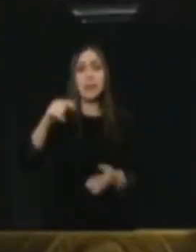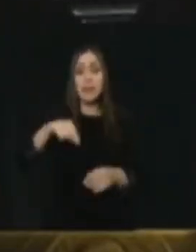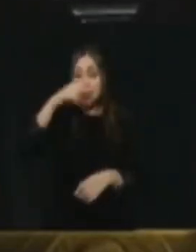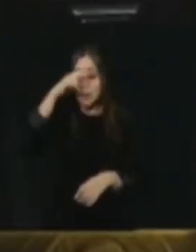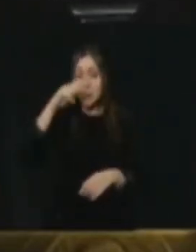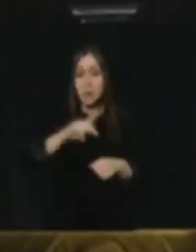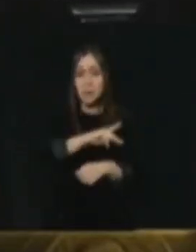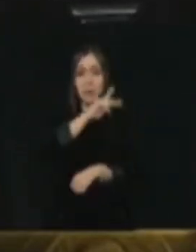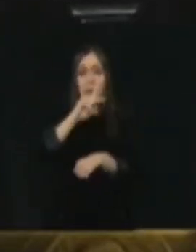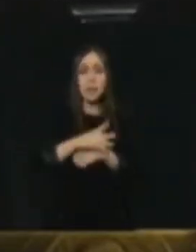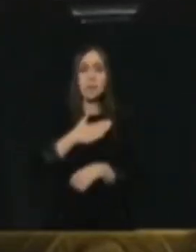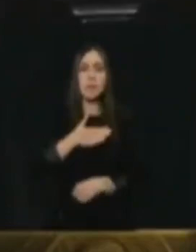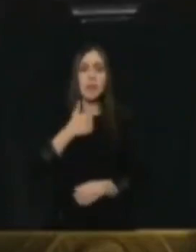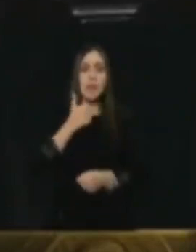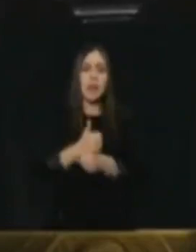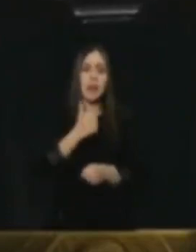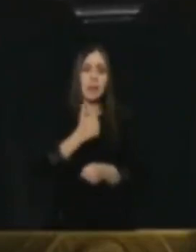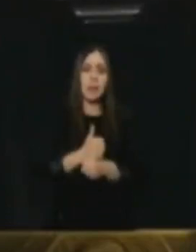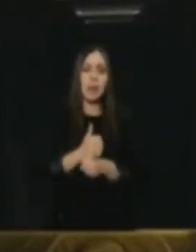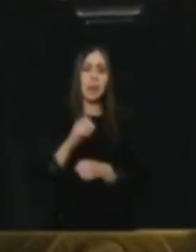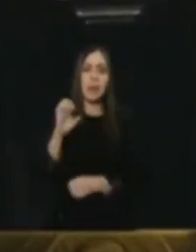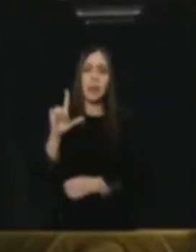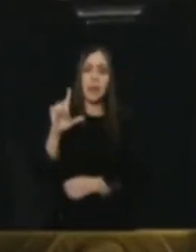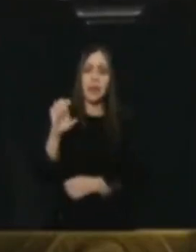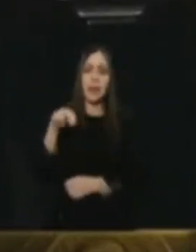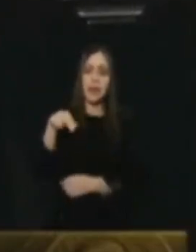Iturbe de Amor,